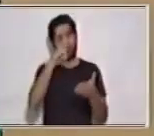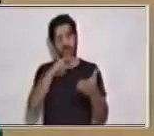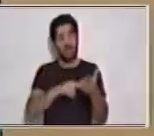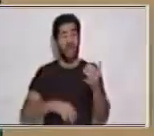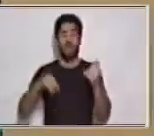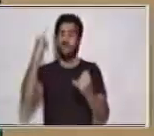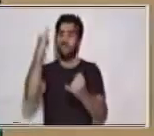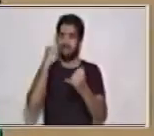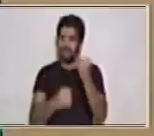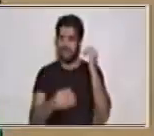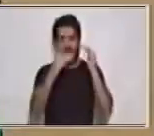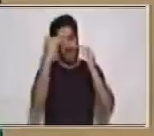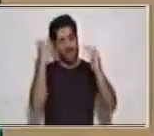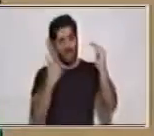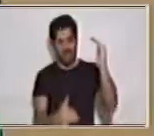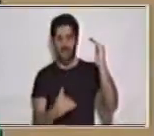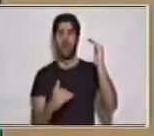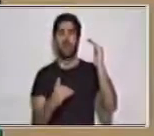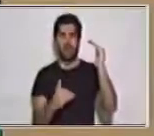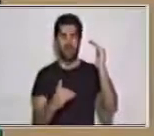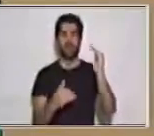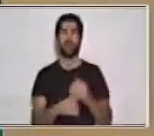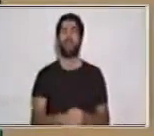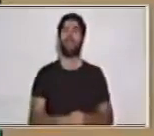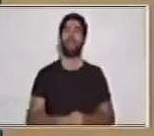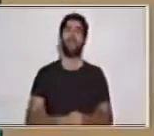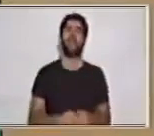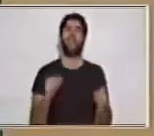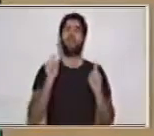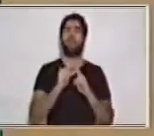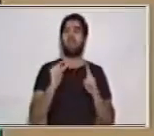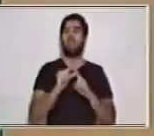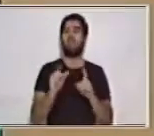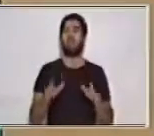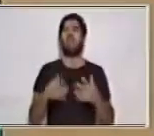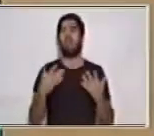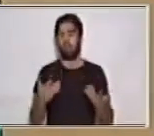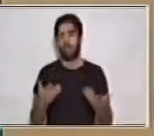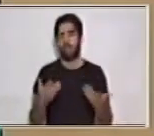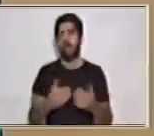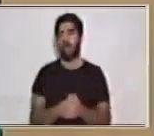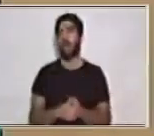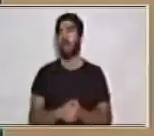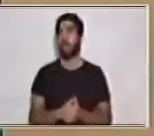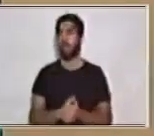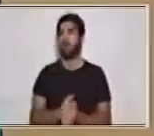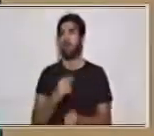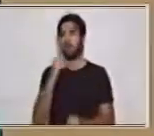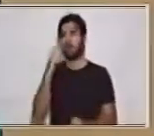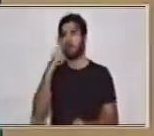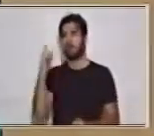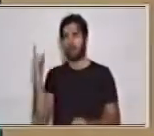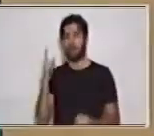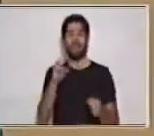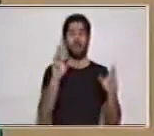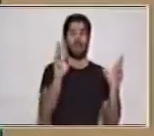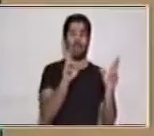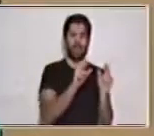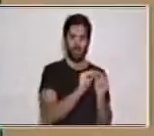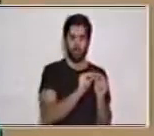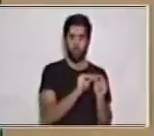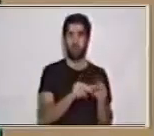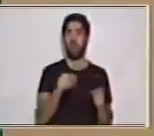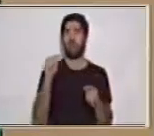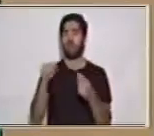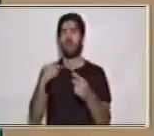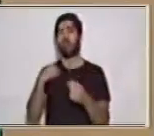final de un párrafo. Las palabras que se usan, entre las palabras que se usan están en resumen,